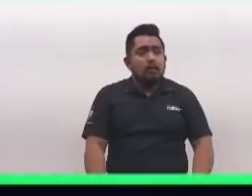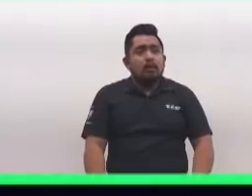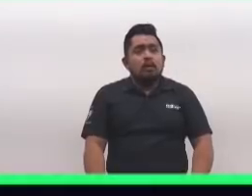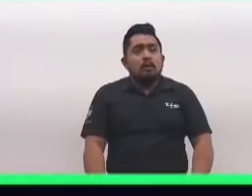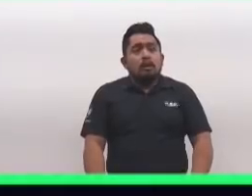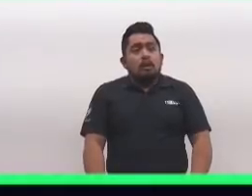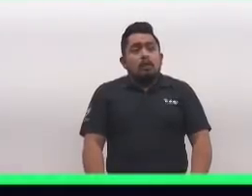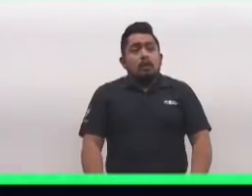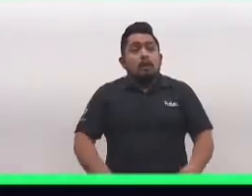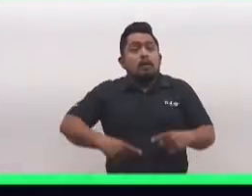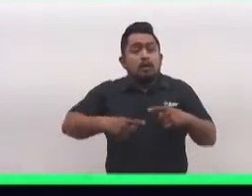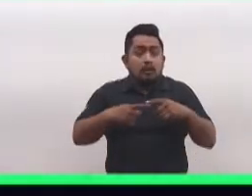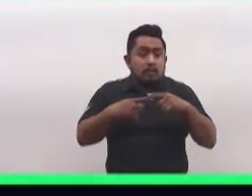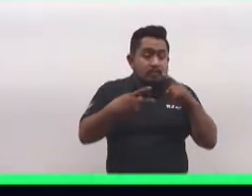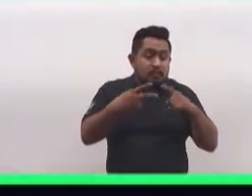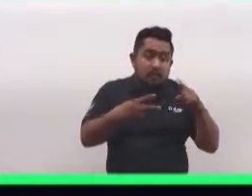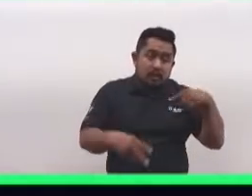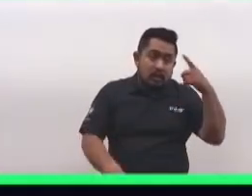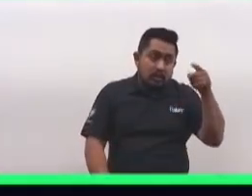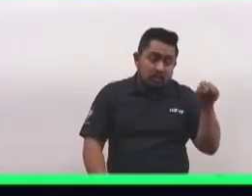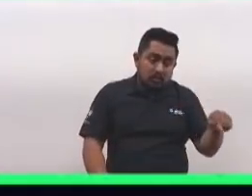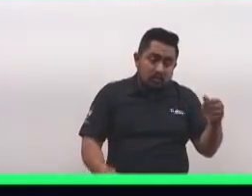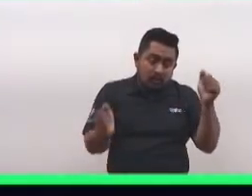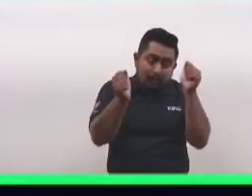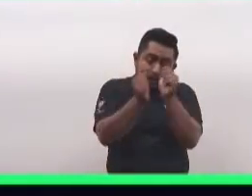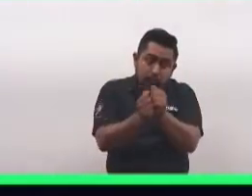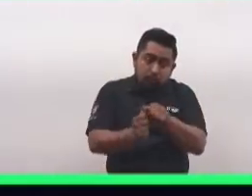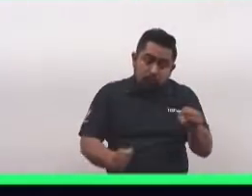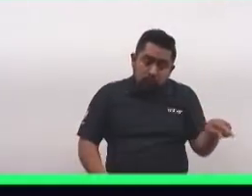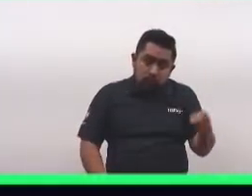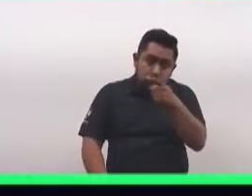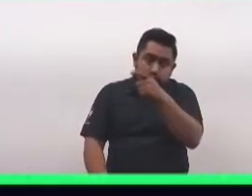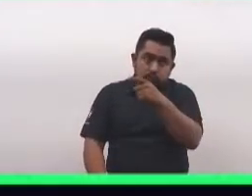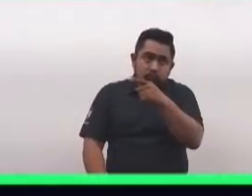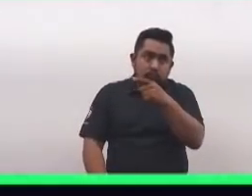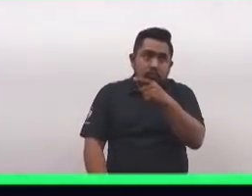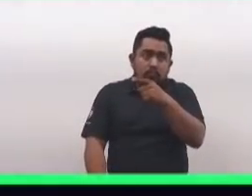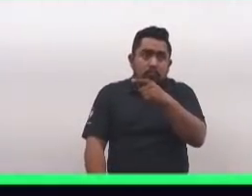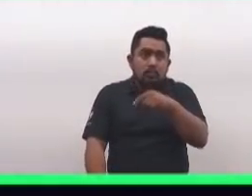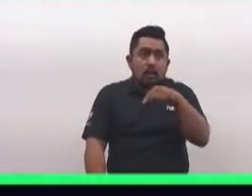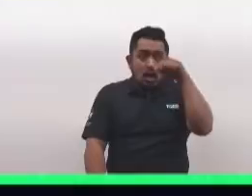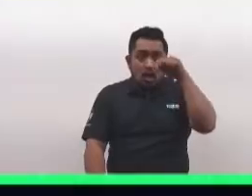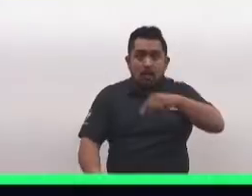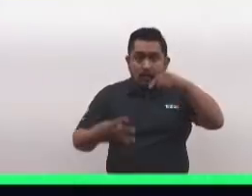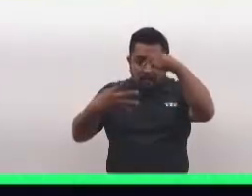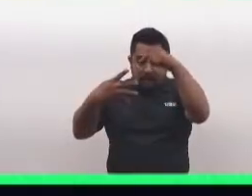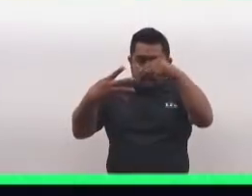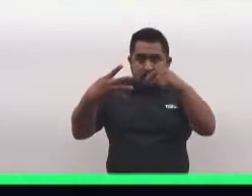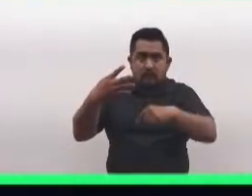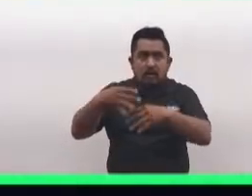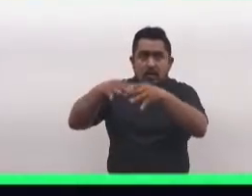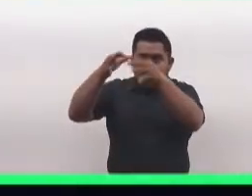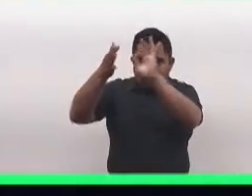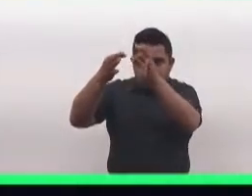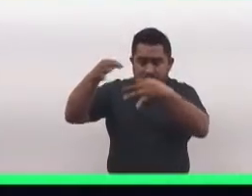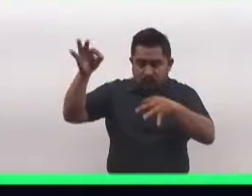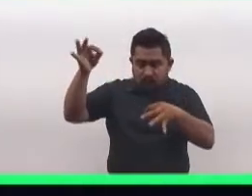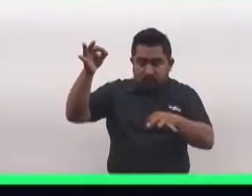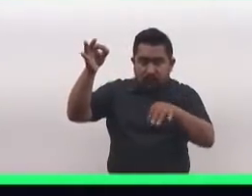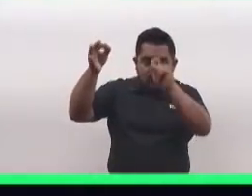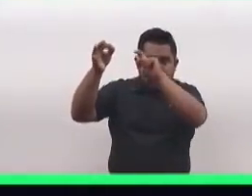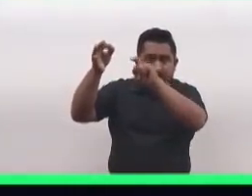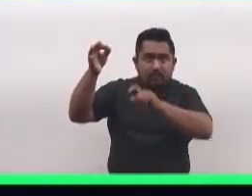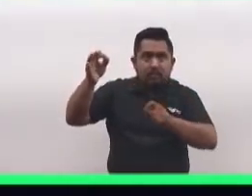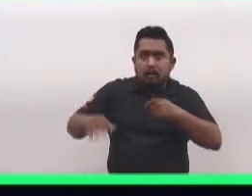lo próximo que vamos a conocer de ti es que te van a mandar a traer el canal de publicar la lista dentro de este mes hay anda circulando ya por todo el audio me